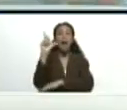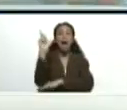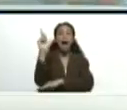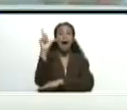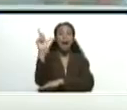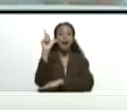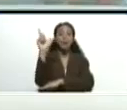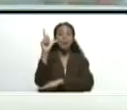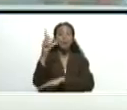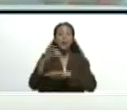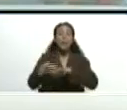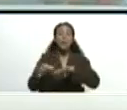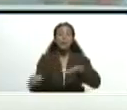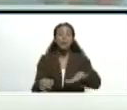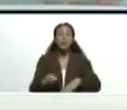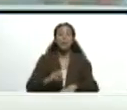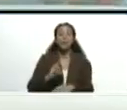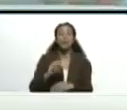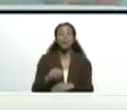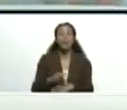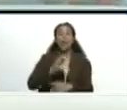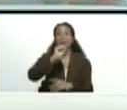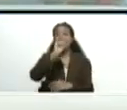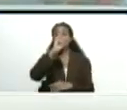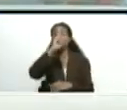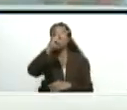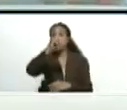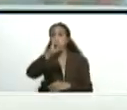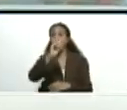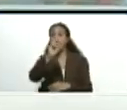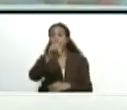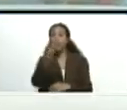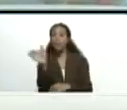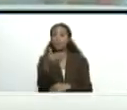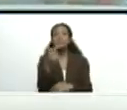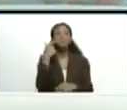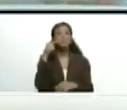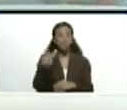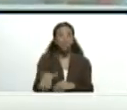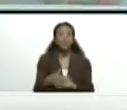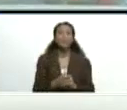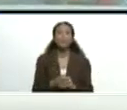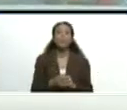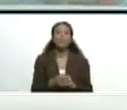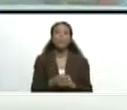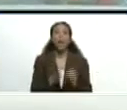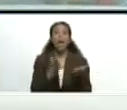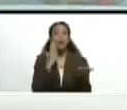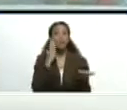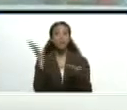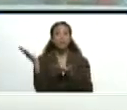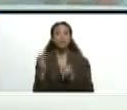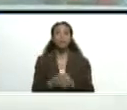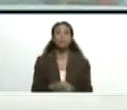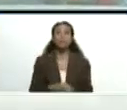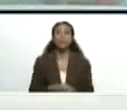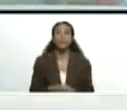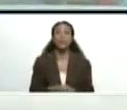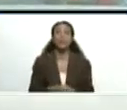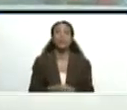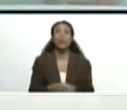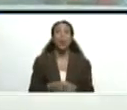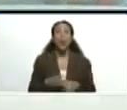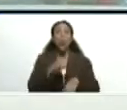del municipio Simón Plana, Ángel Prado, mi pana, allá,